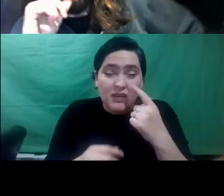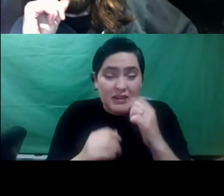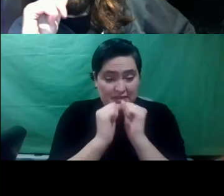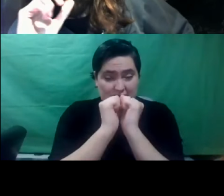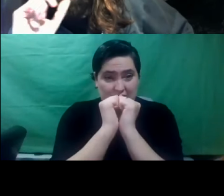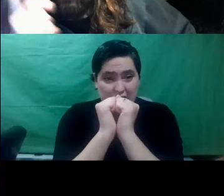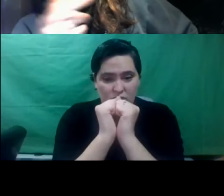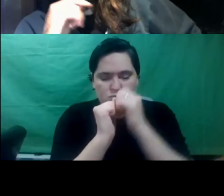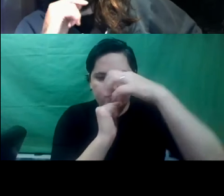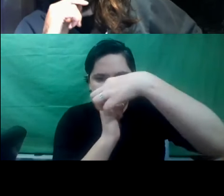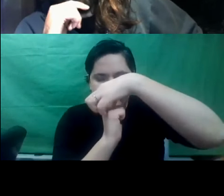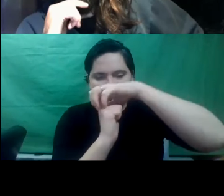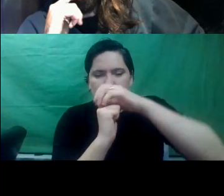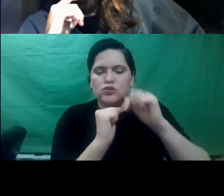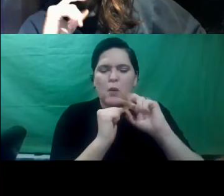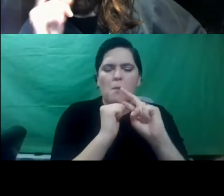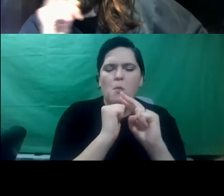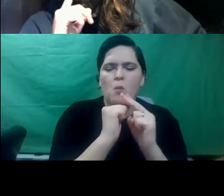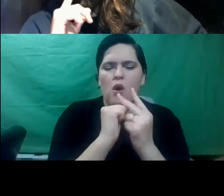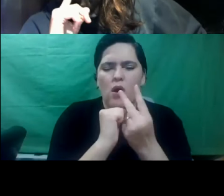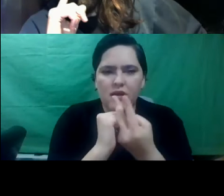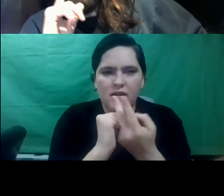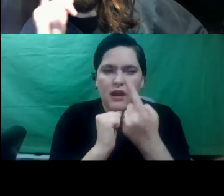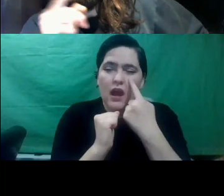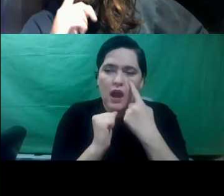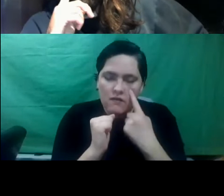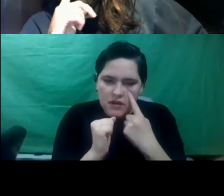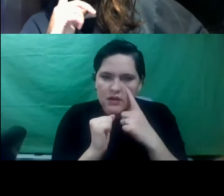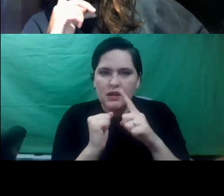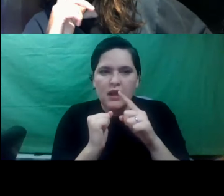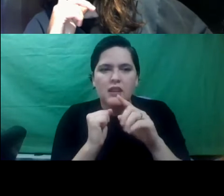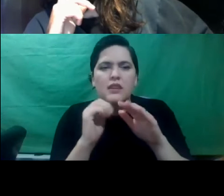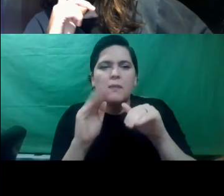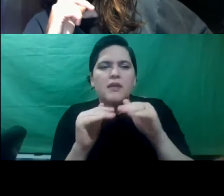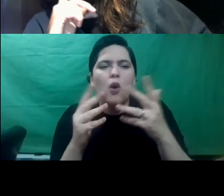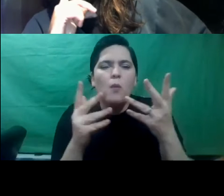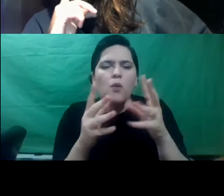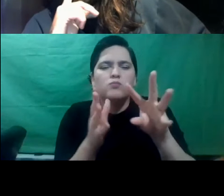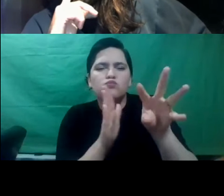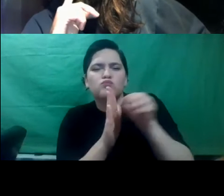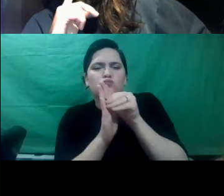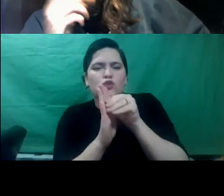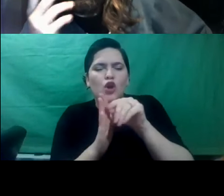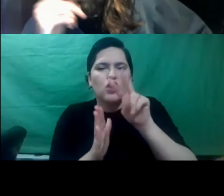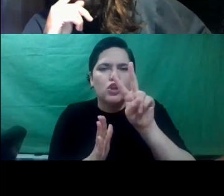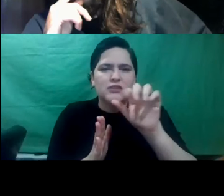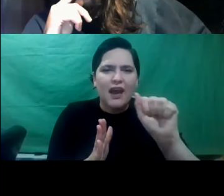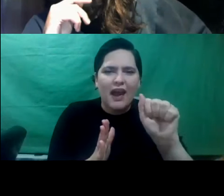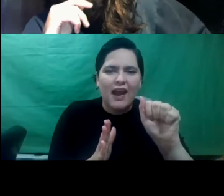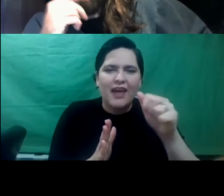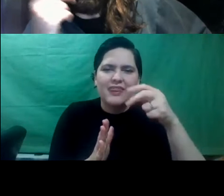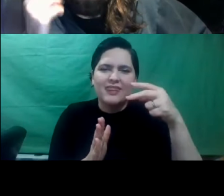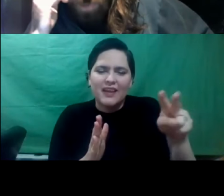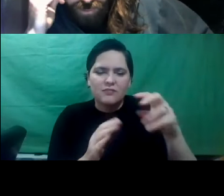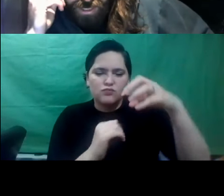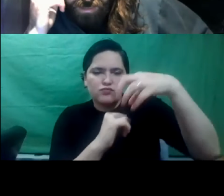cerebro le voy a modificar su no linealidad proporcional a la densidad de receptor de serotonina 2A que hay en esa región. ¿Cómo sabemos esa